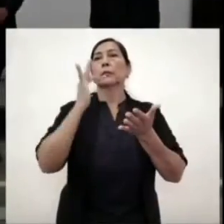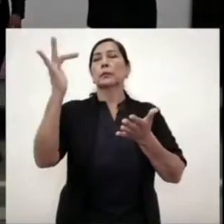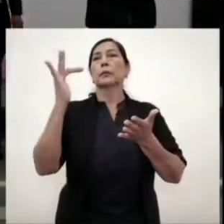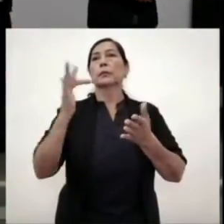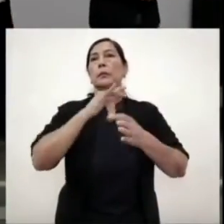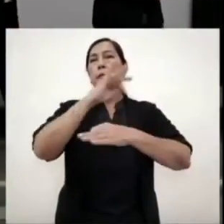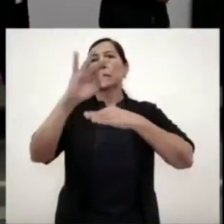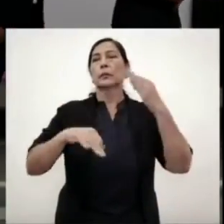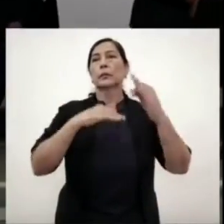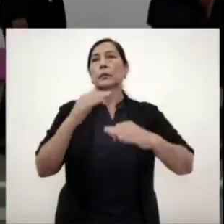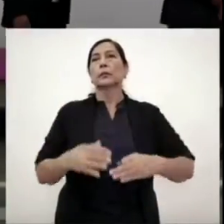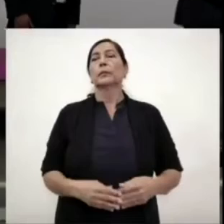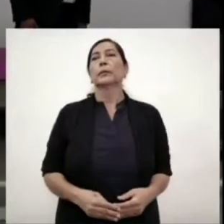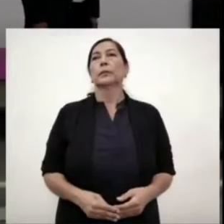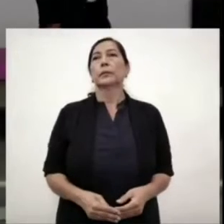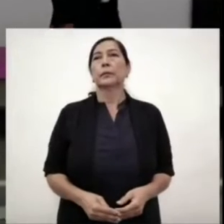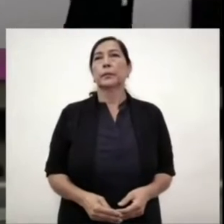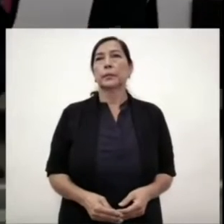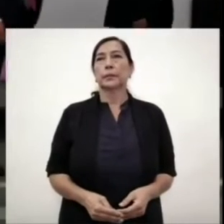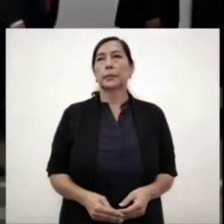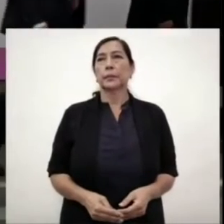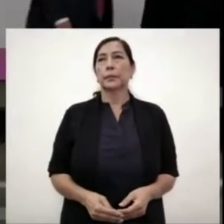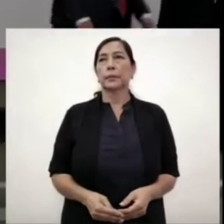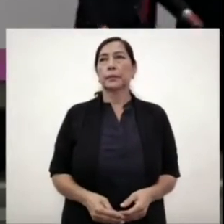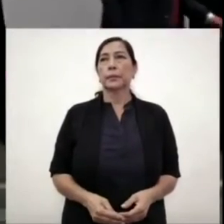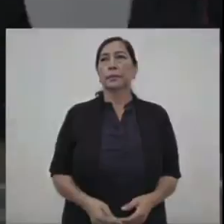todos. Gracias.